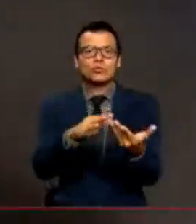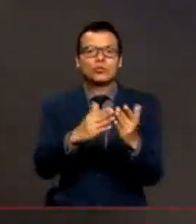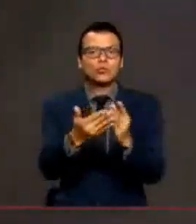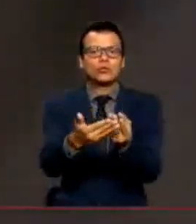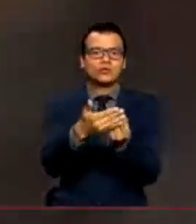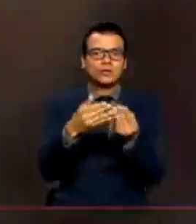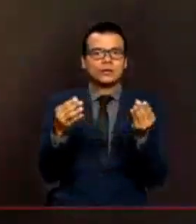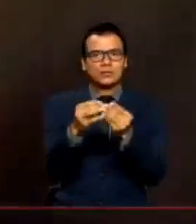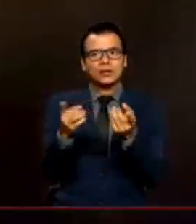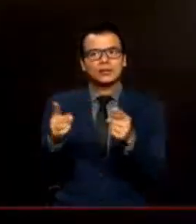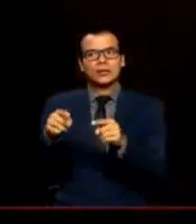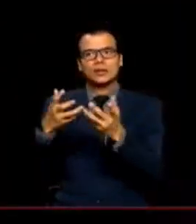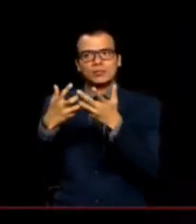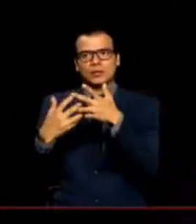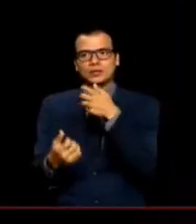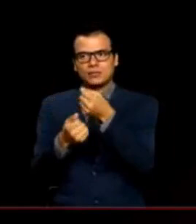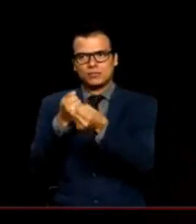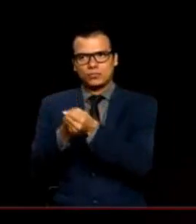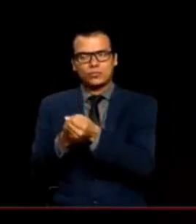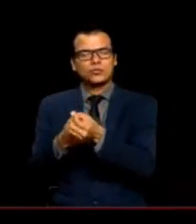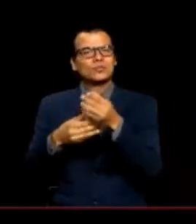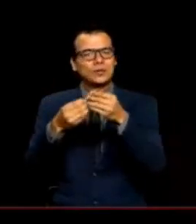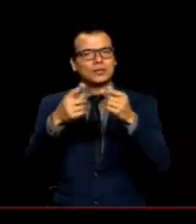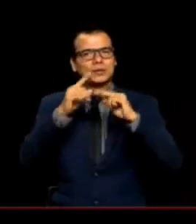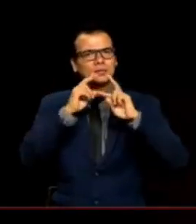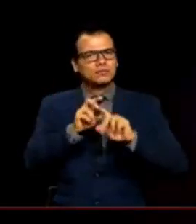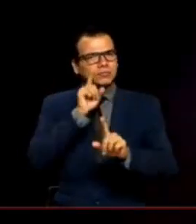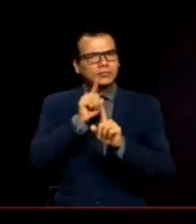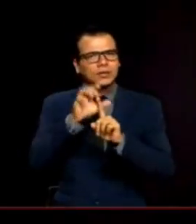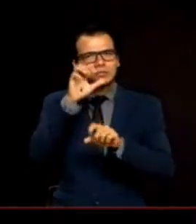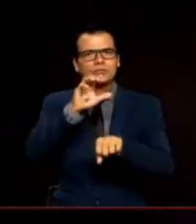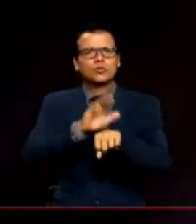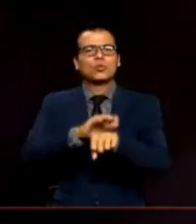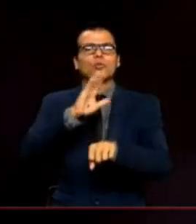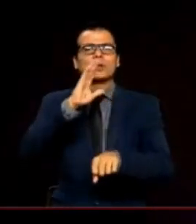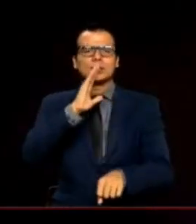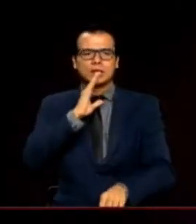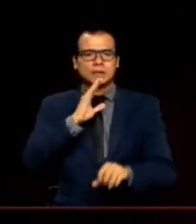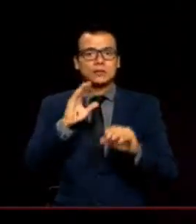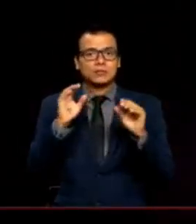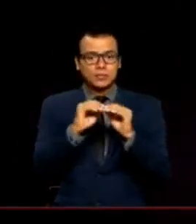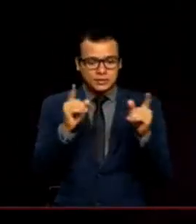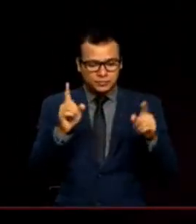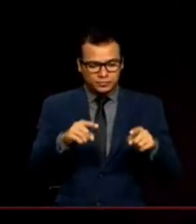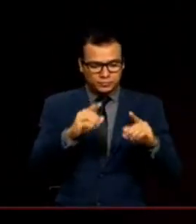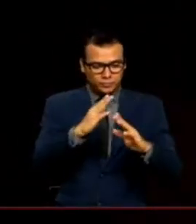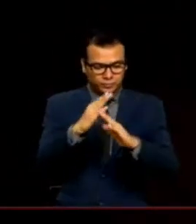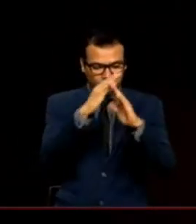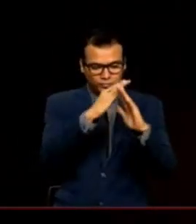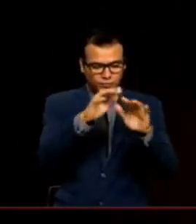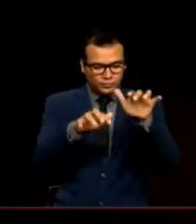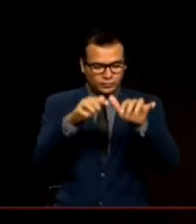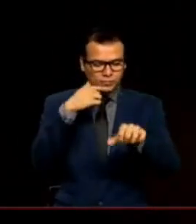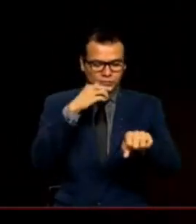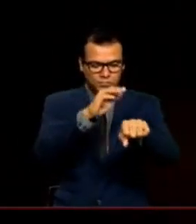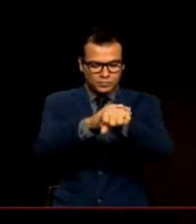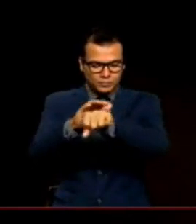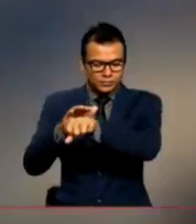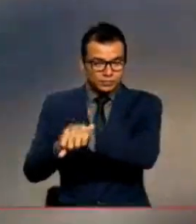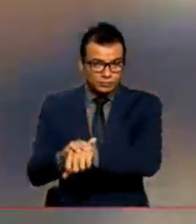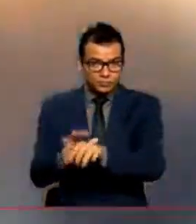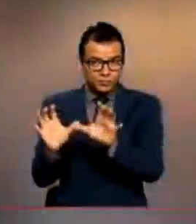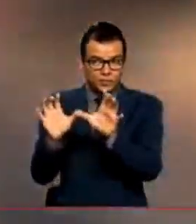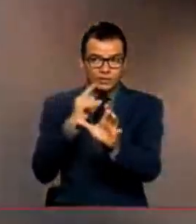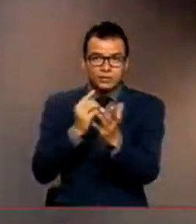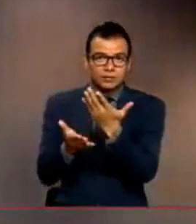identificar a los responsables de estas acciones. La Secretaría de Seguridad Departamental recordó que, según una alerta temprana de la Defensoría del